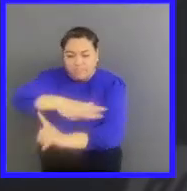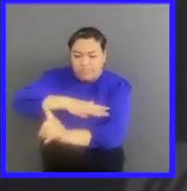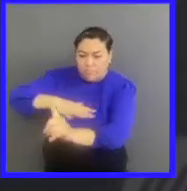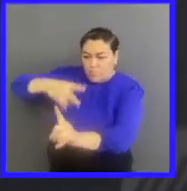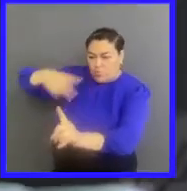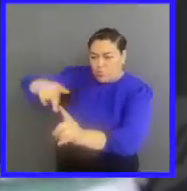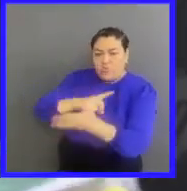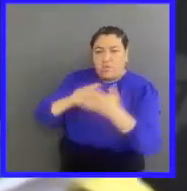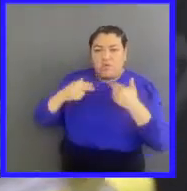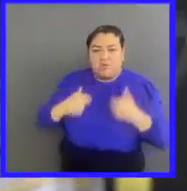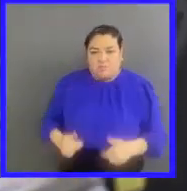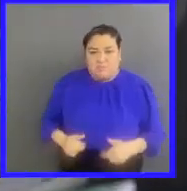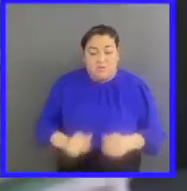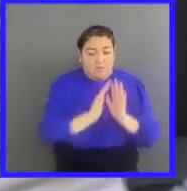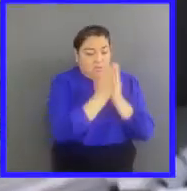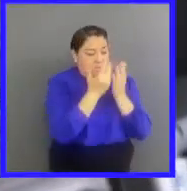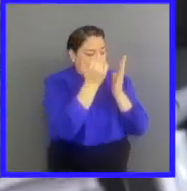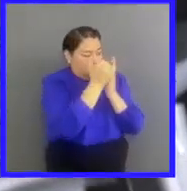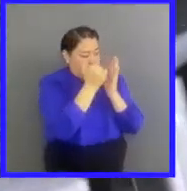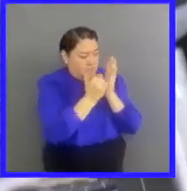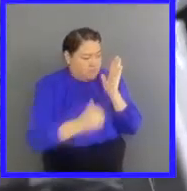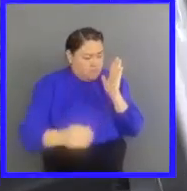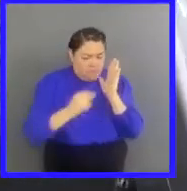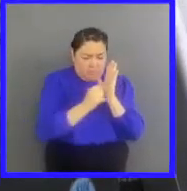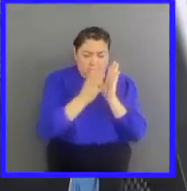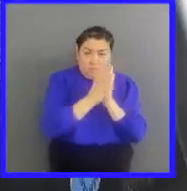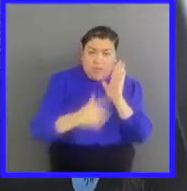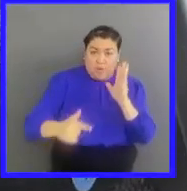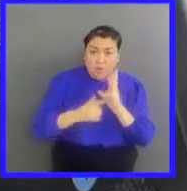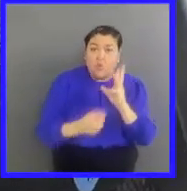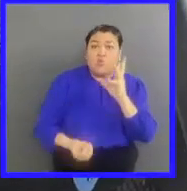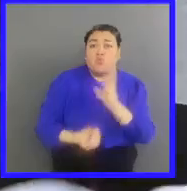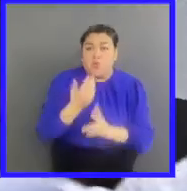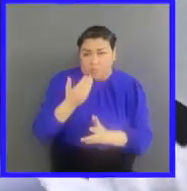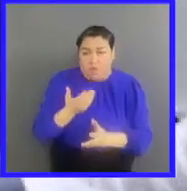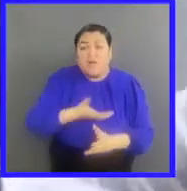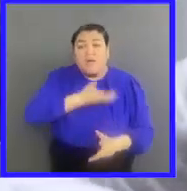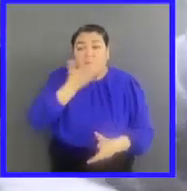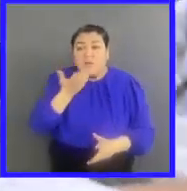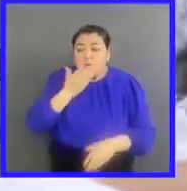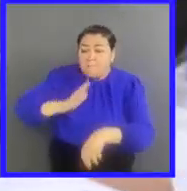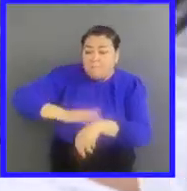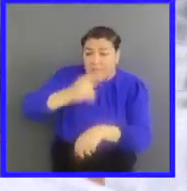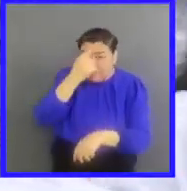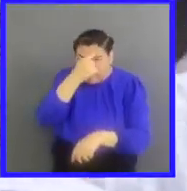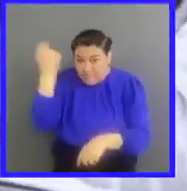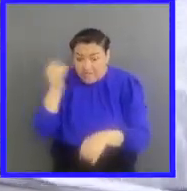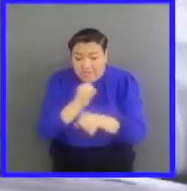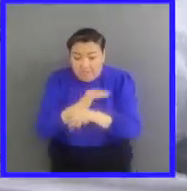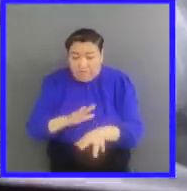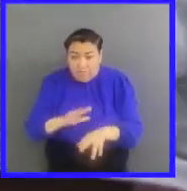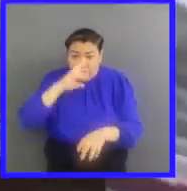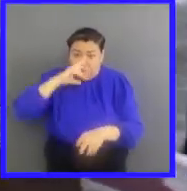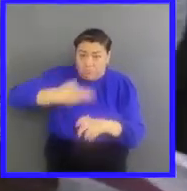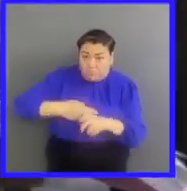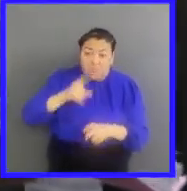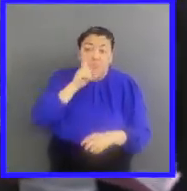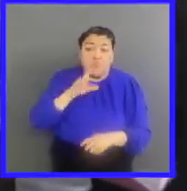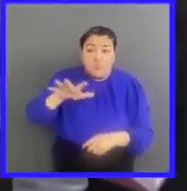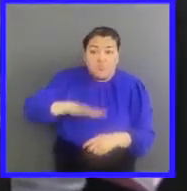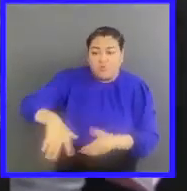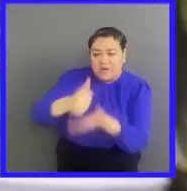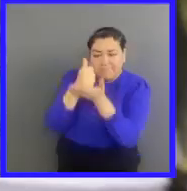documento contribuye a la construcción de una práctica judicial más sensible, informada y comprometida con la justicia, lo que